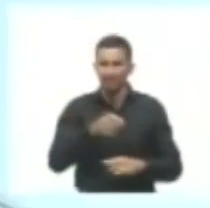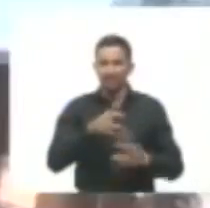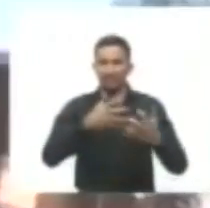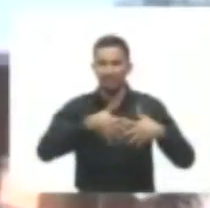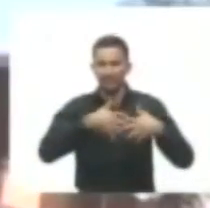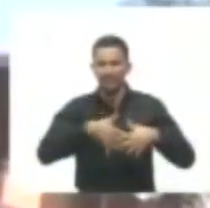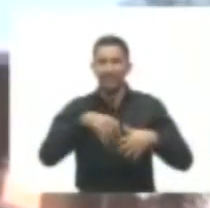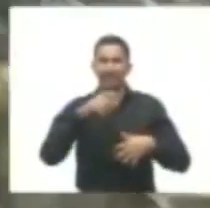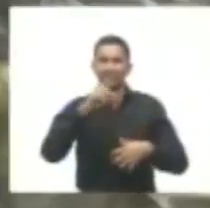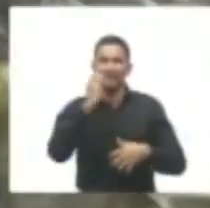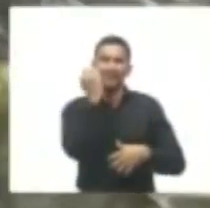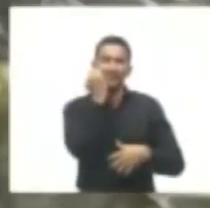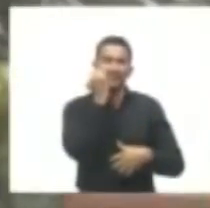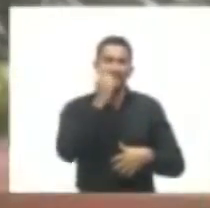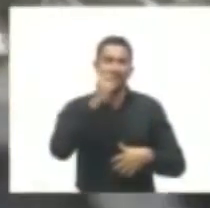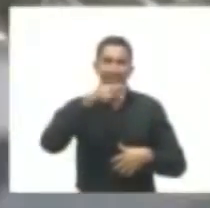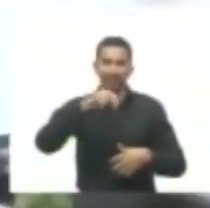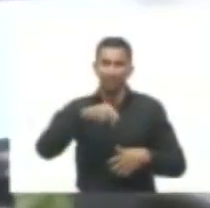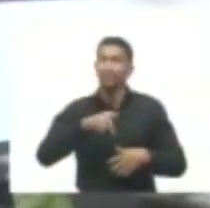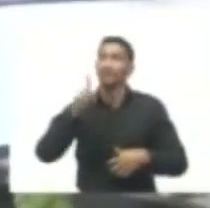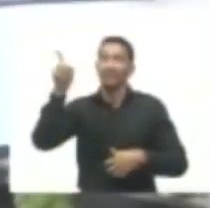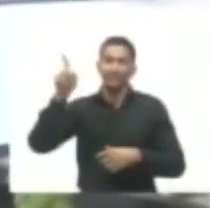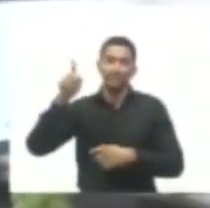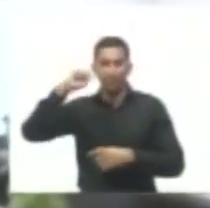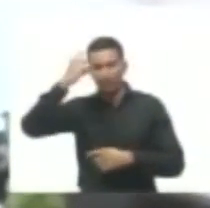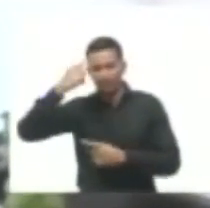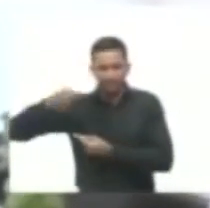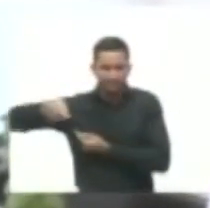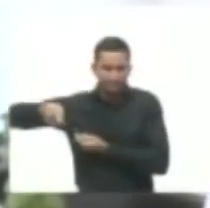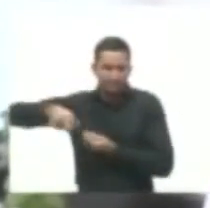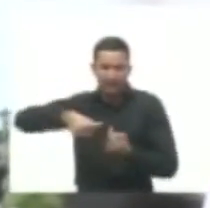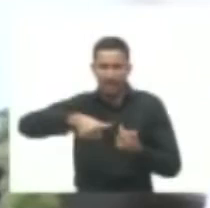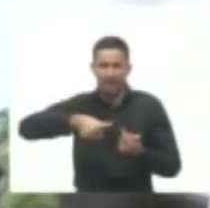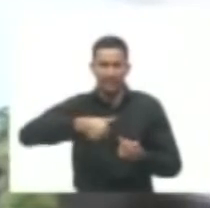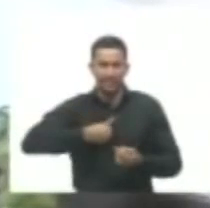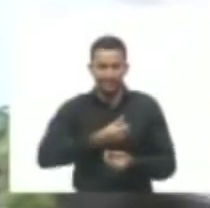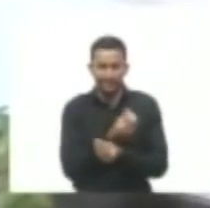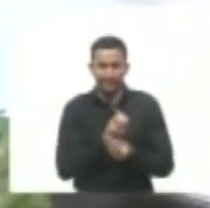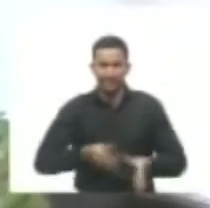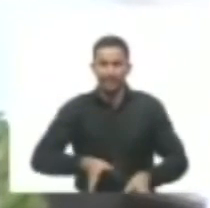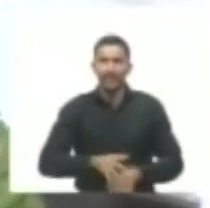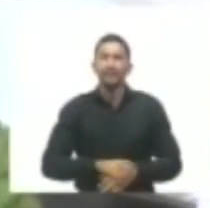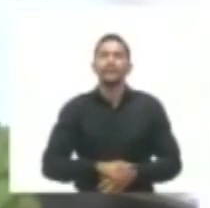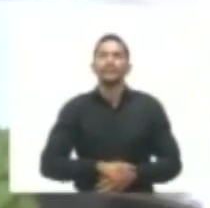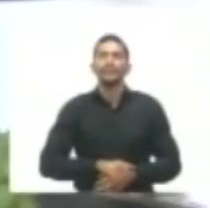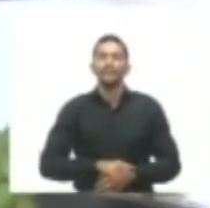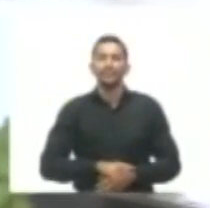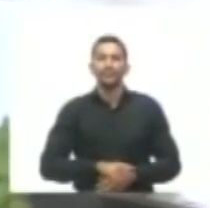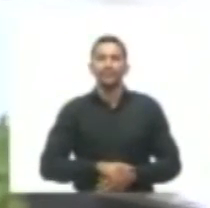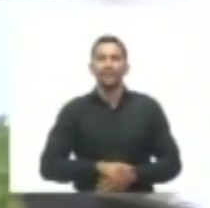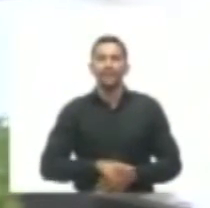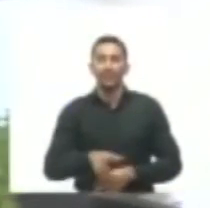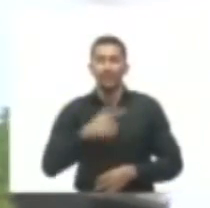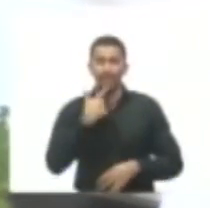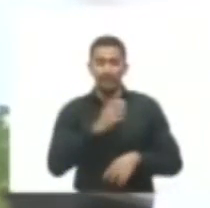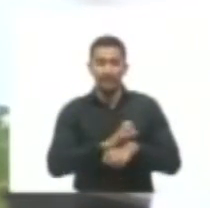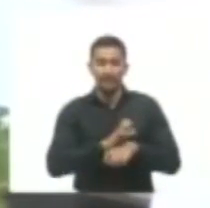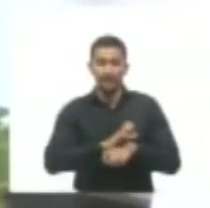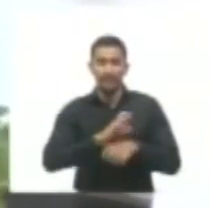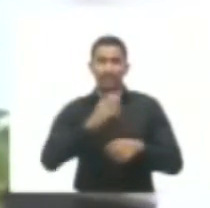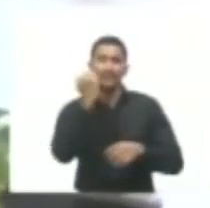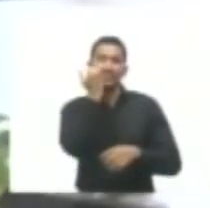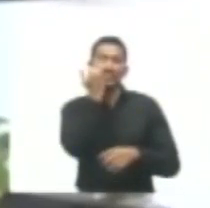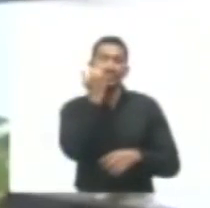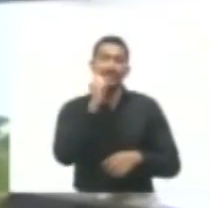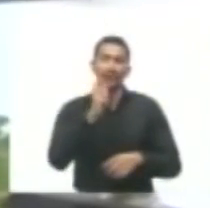sea el gobierno quien pague sus pérdidas. Lo que pretenden los señores de gas natural Fenosa es que sea el gobierno el que le